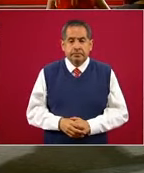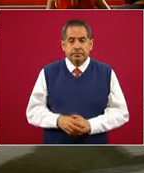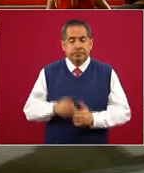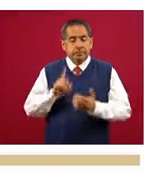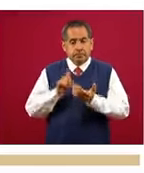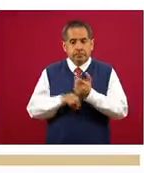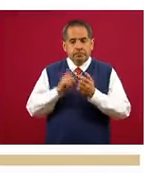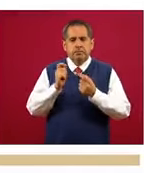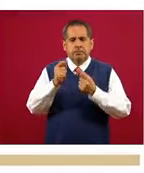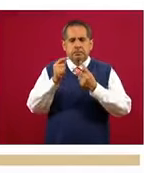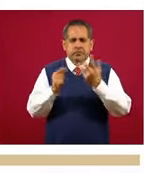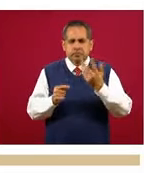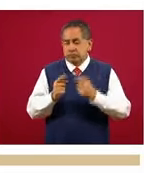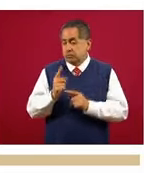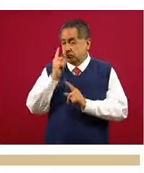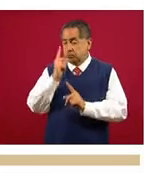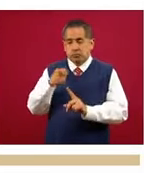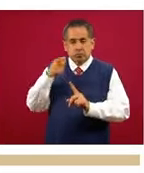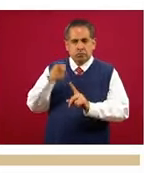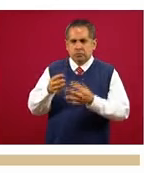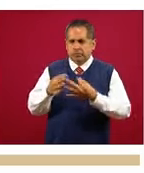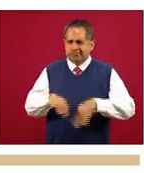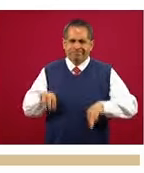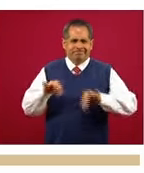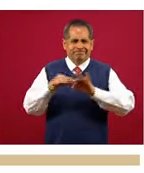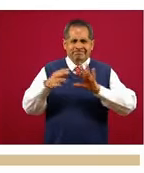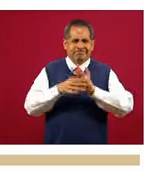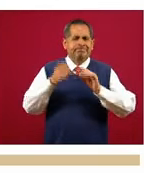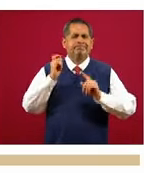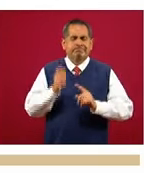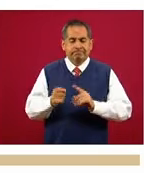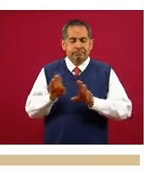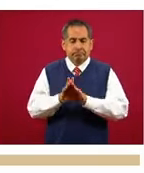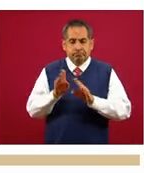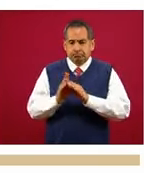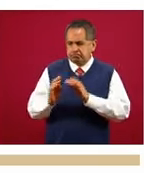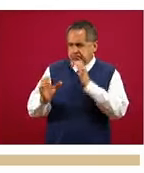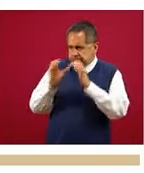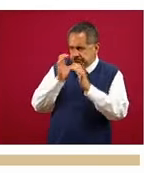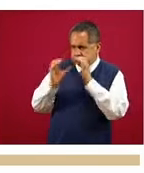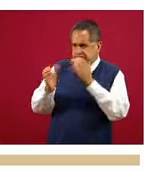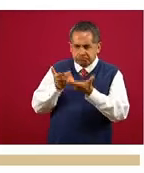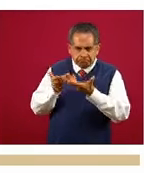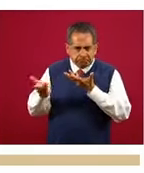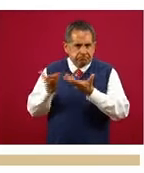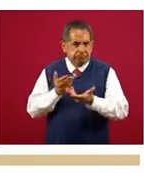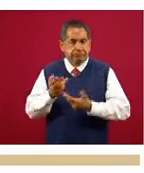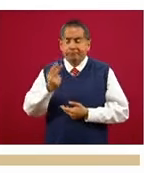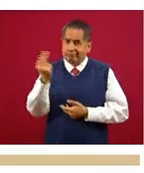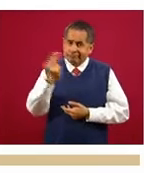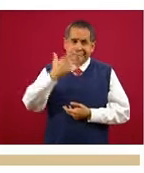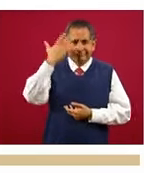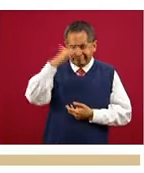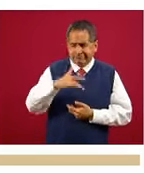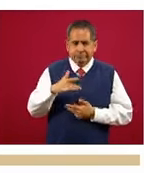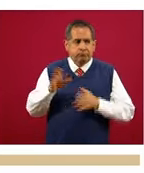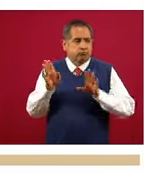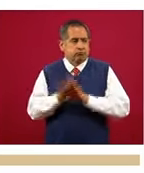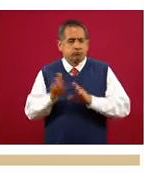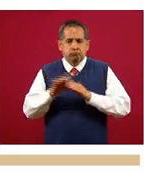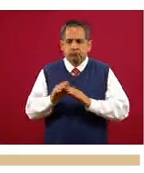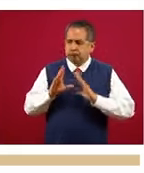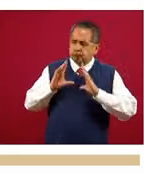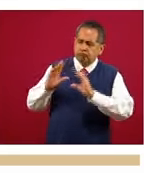estas, evidentemente, una de las acciones fundamentales es a través de la comunicación. Tenemos que tener estrategias